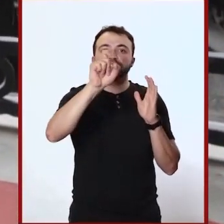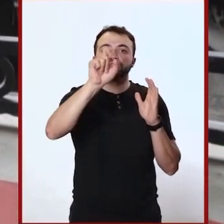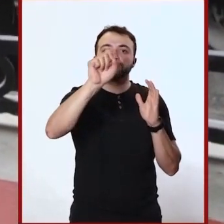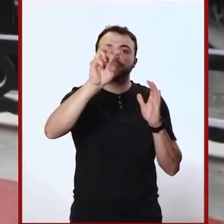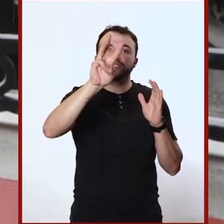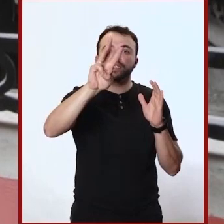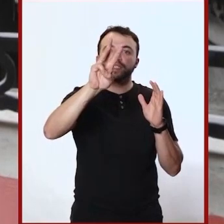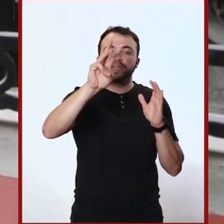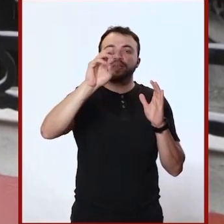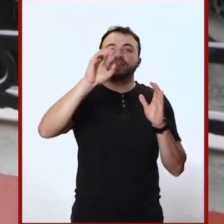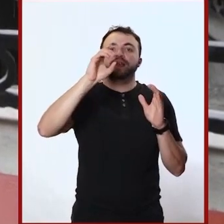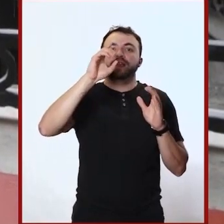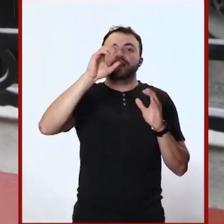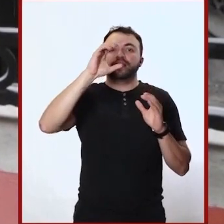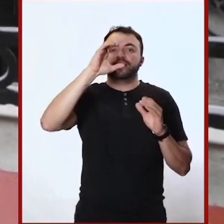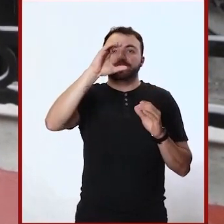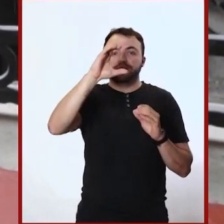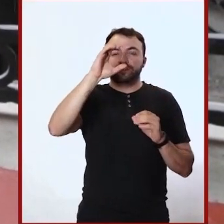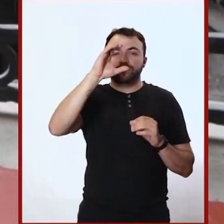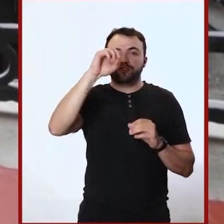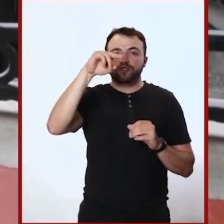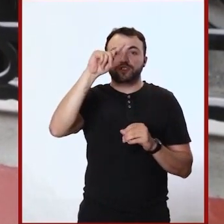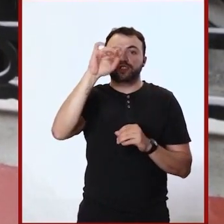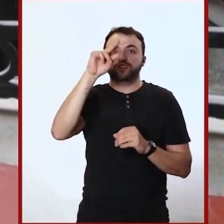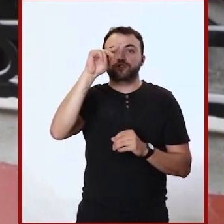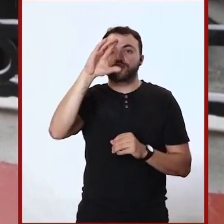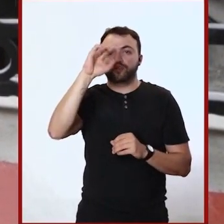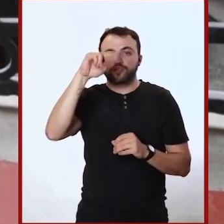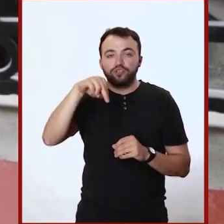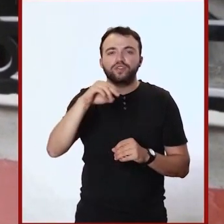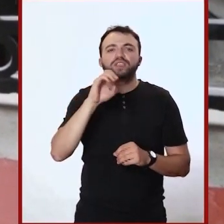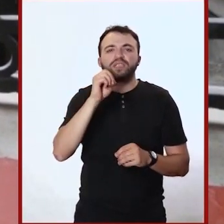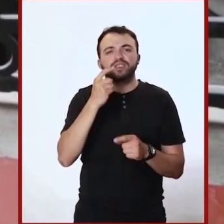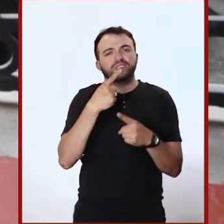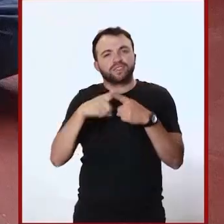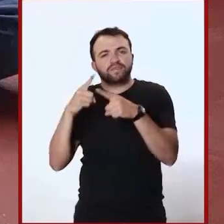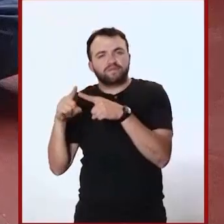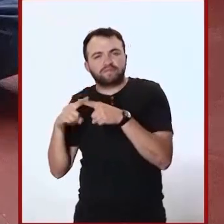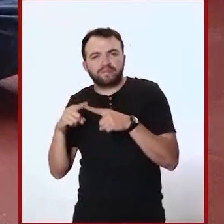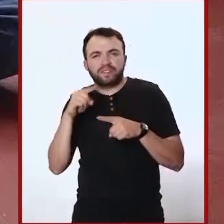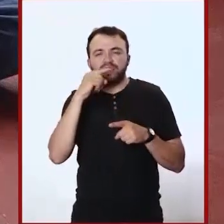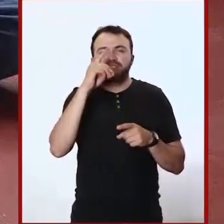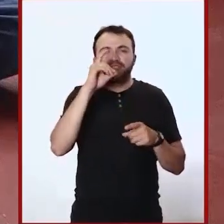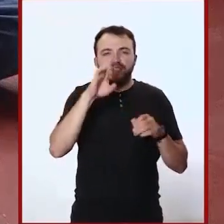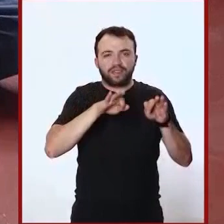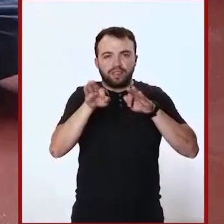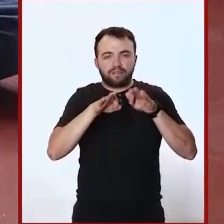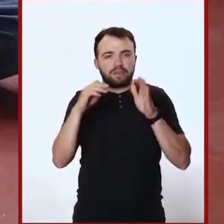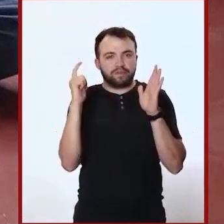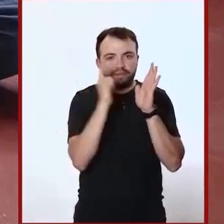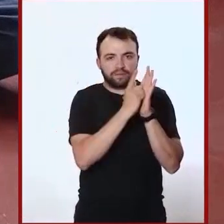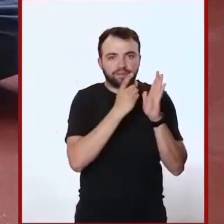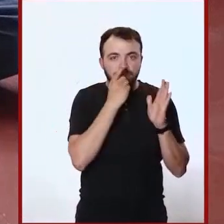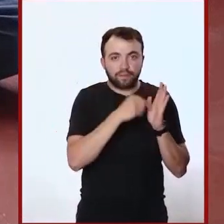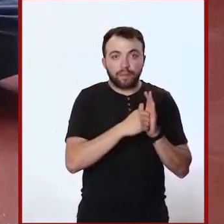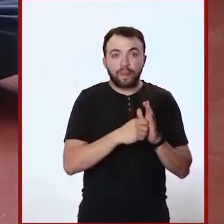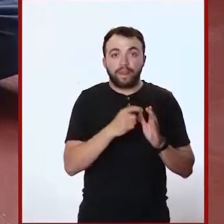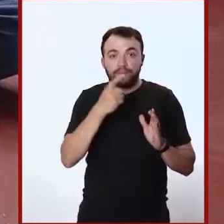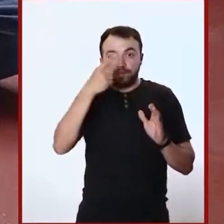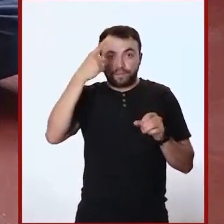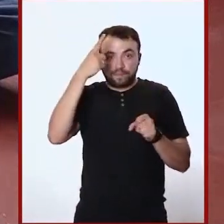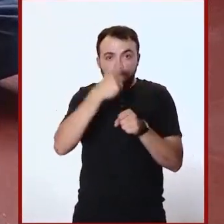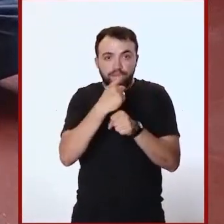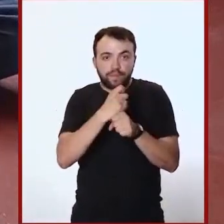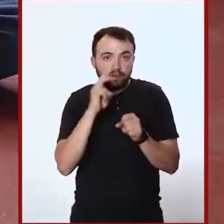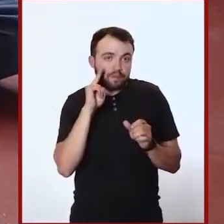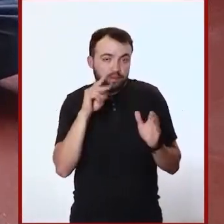en la que también se hacen precisiones fundamentales de aspecto al derecho laboral. Vamos a ver la primera de varias gráficas que